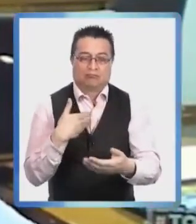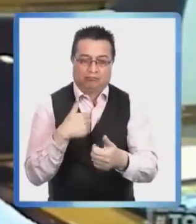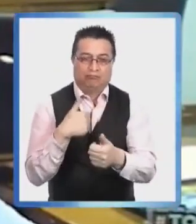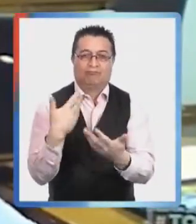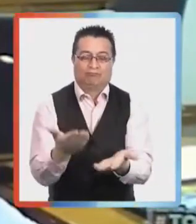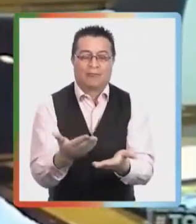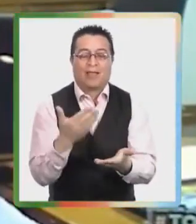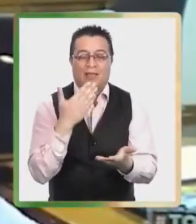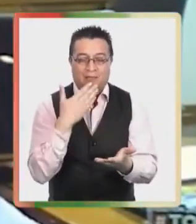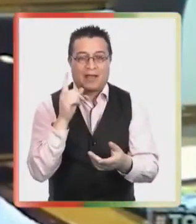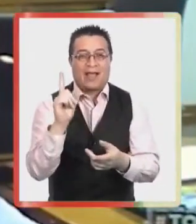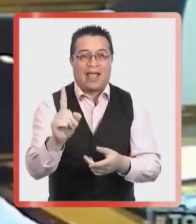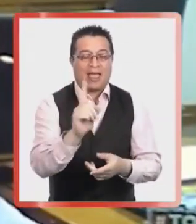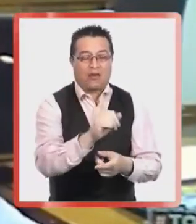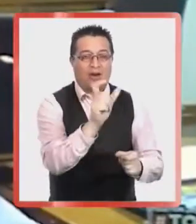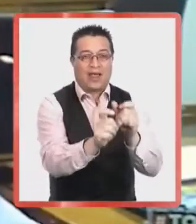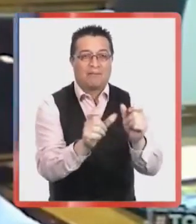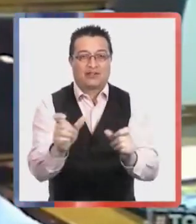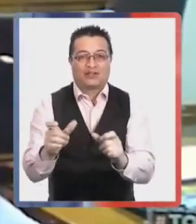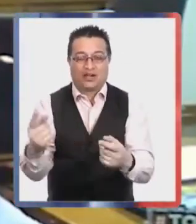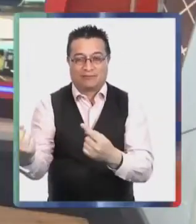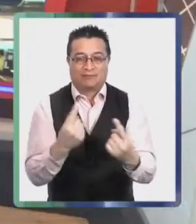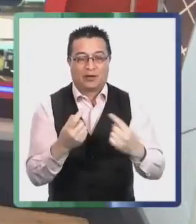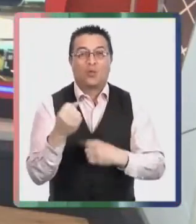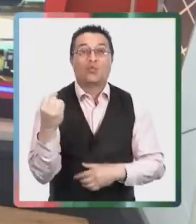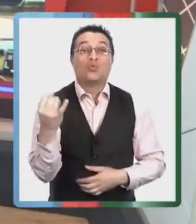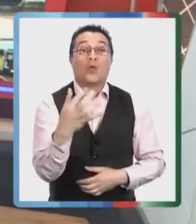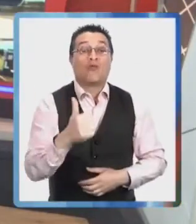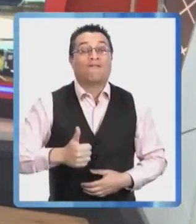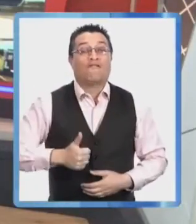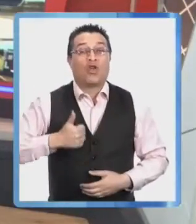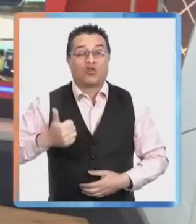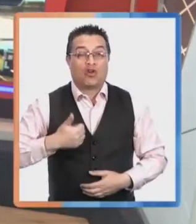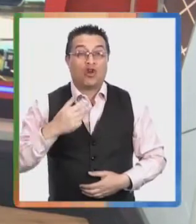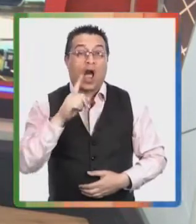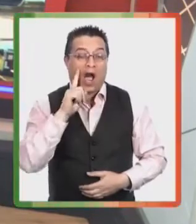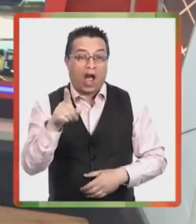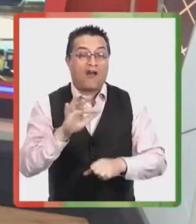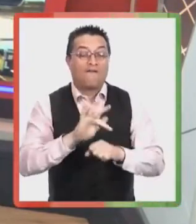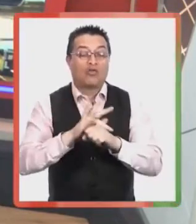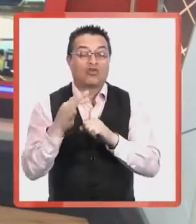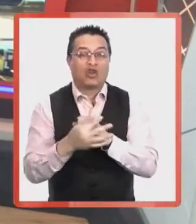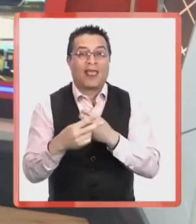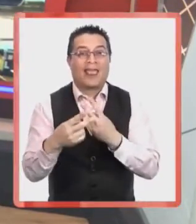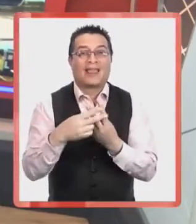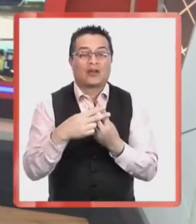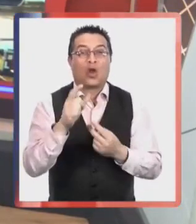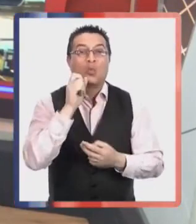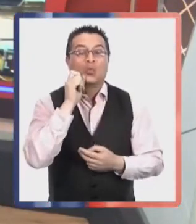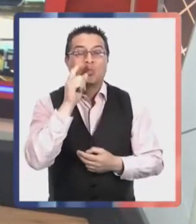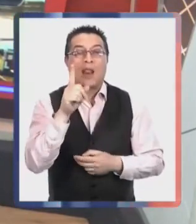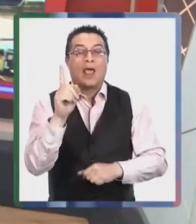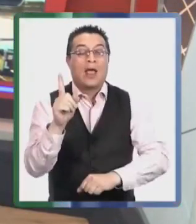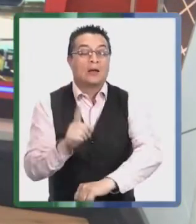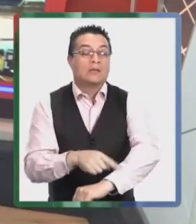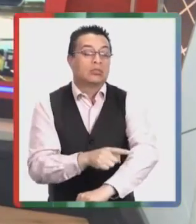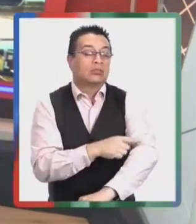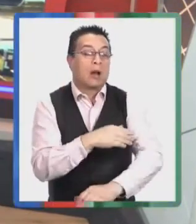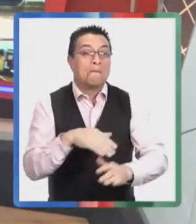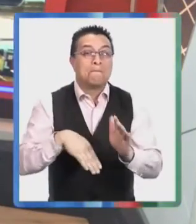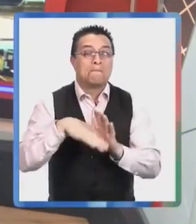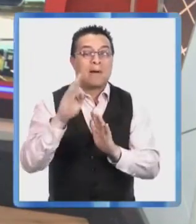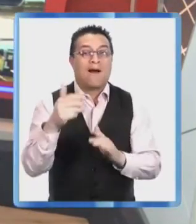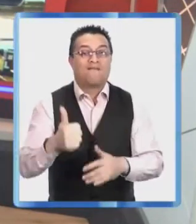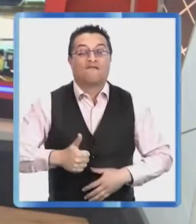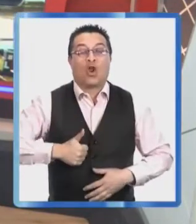transmitirlo a cada uno de nuestros pacientes cuantos voluntarios hay actualmente en la fundación teletón y cuáles son los institutos o centros que